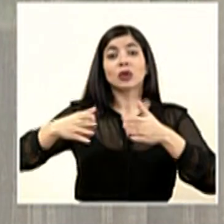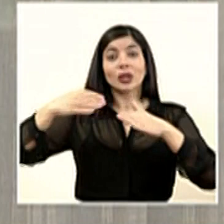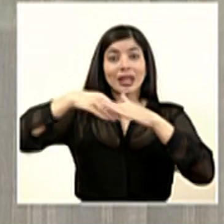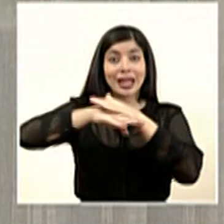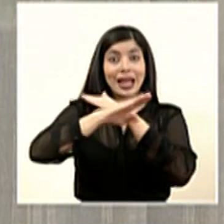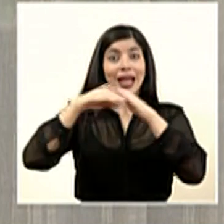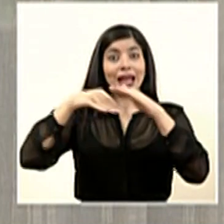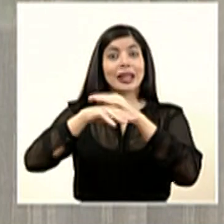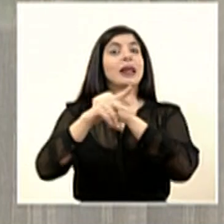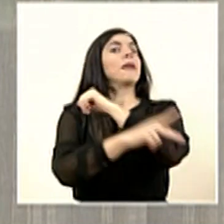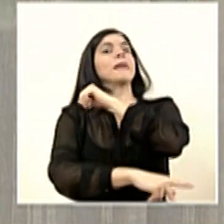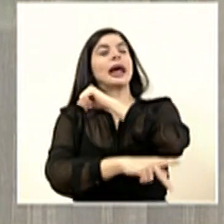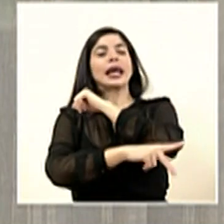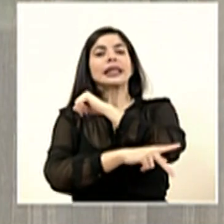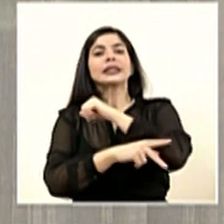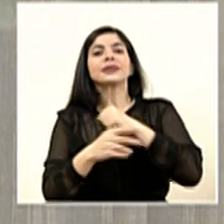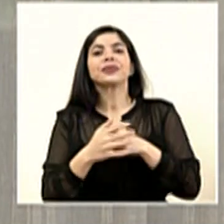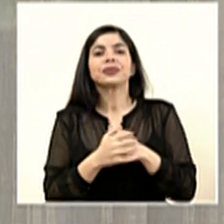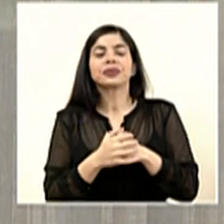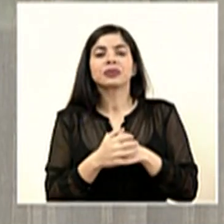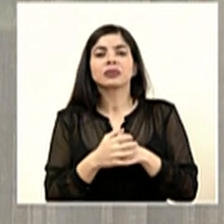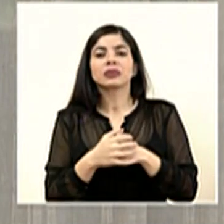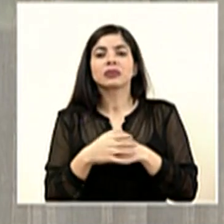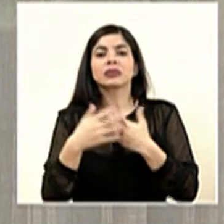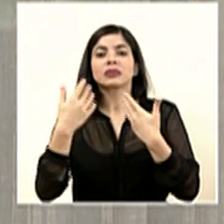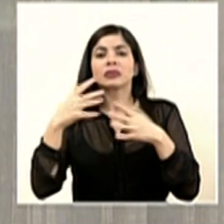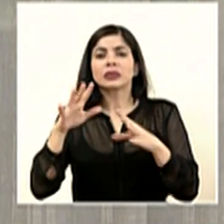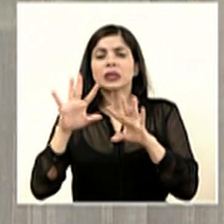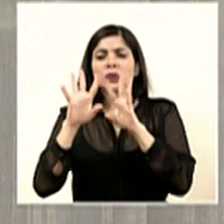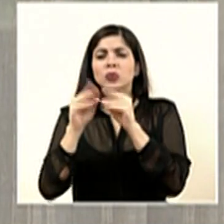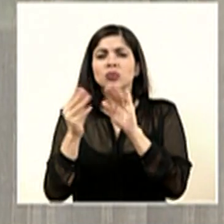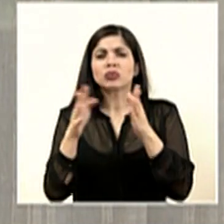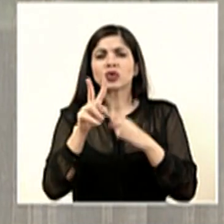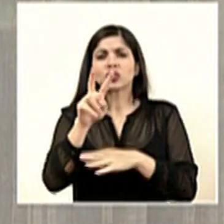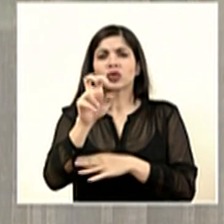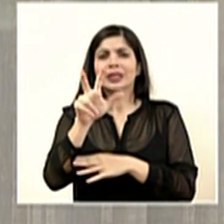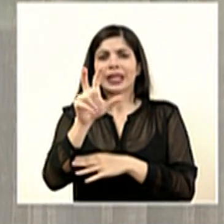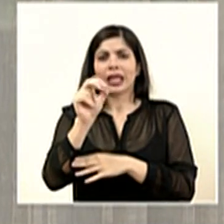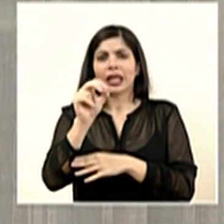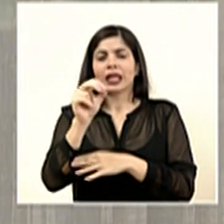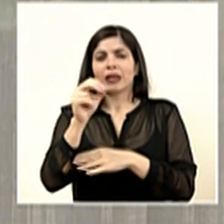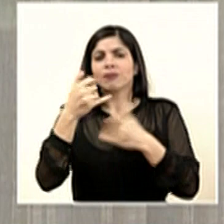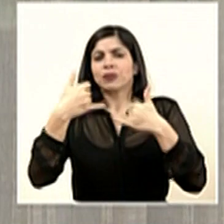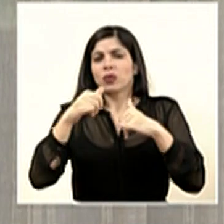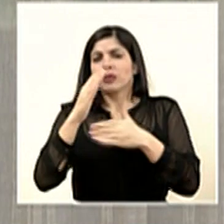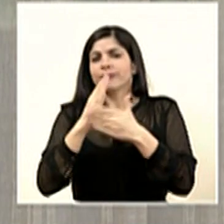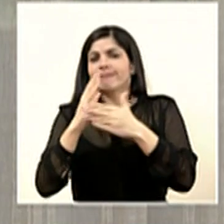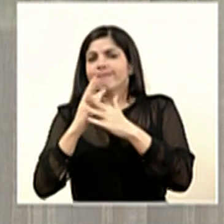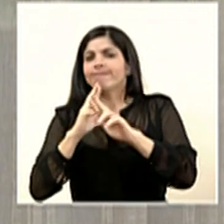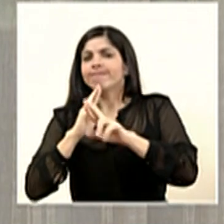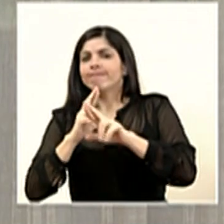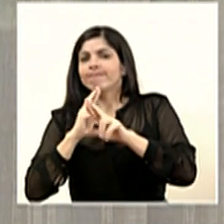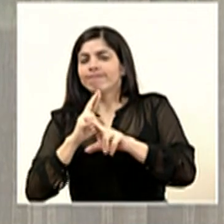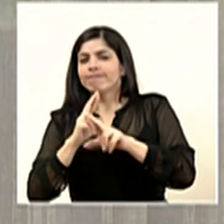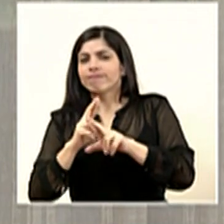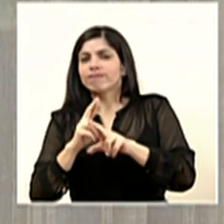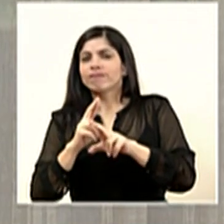país, hemos ya corrido cerca de 230, todavía hay resultados que están